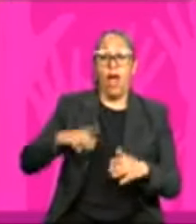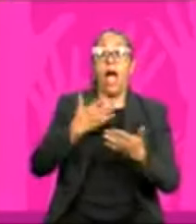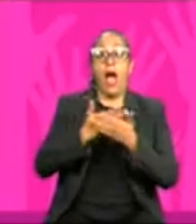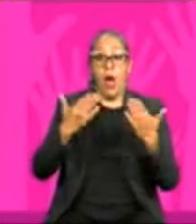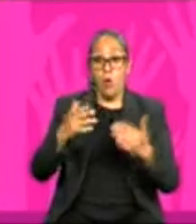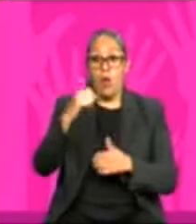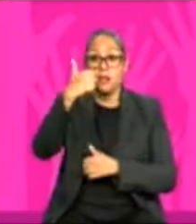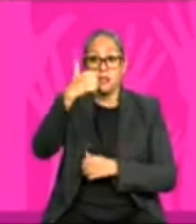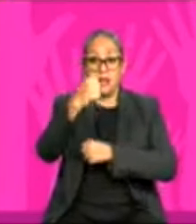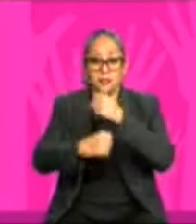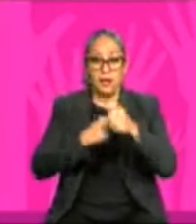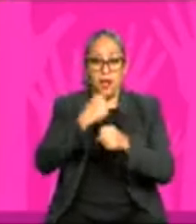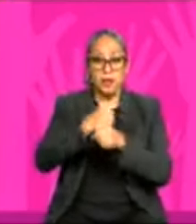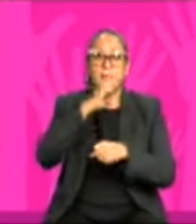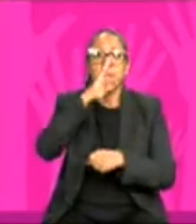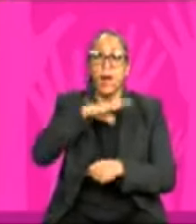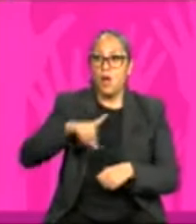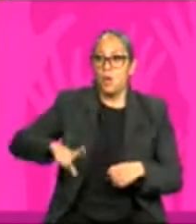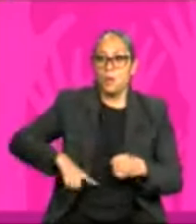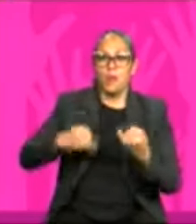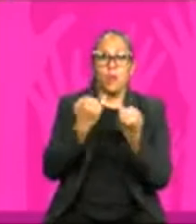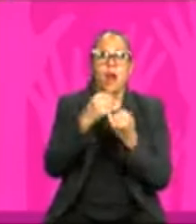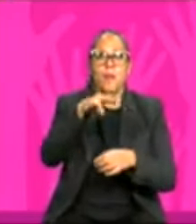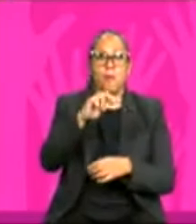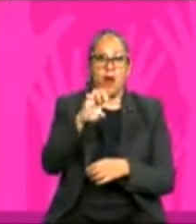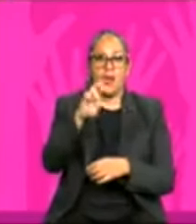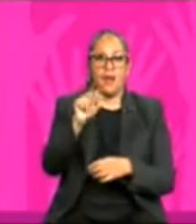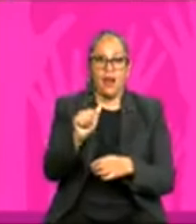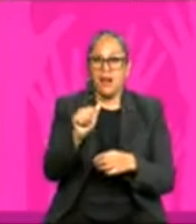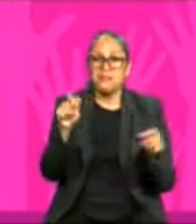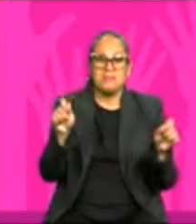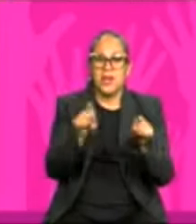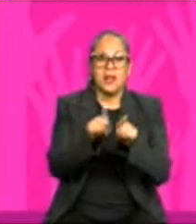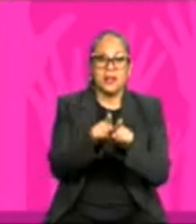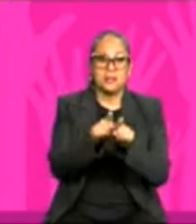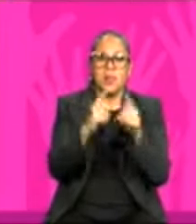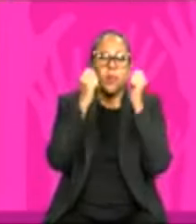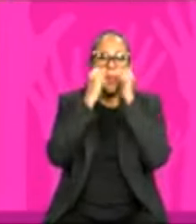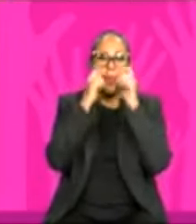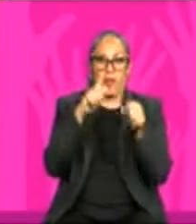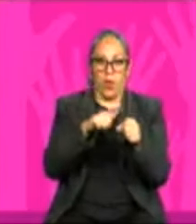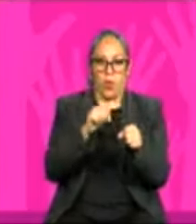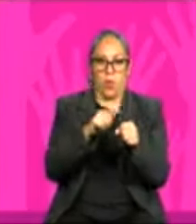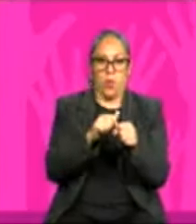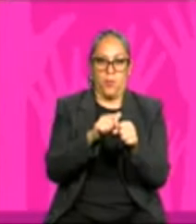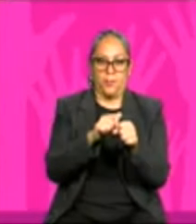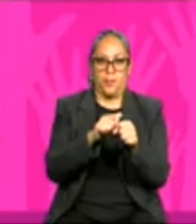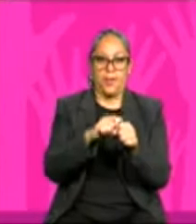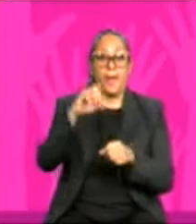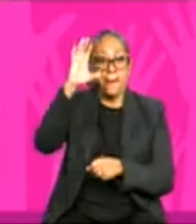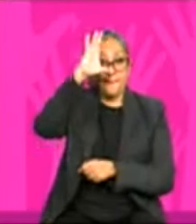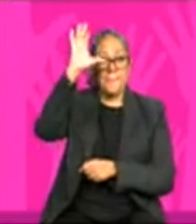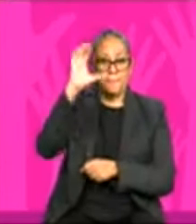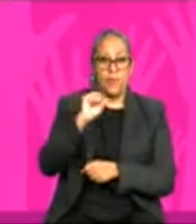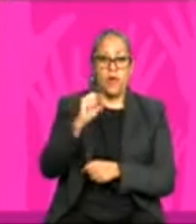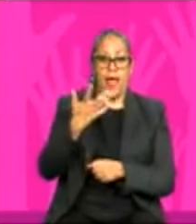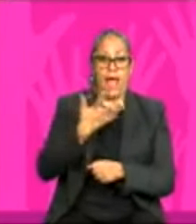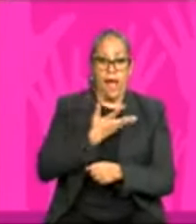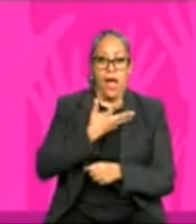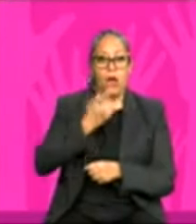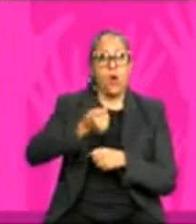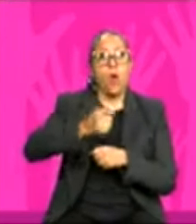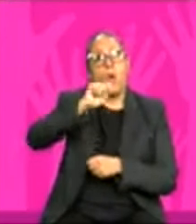de Morena son lo mismo, aunque se cambien de colores. Morelos, una opción están haciendo que